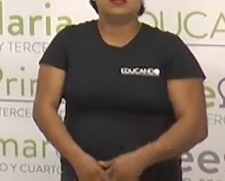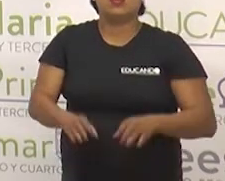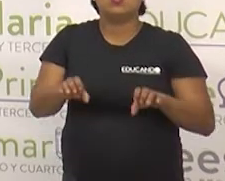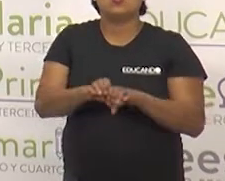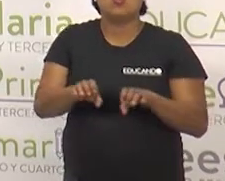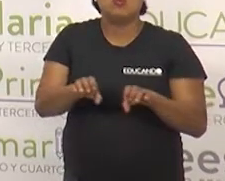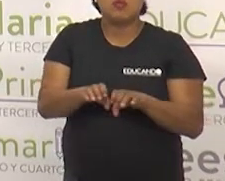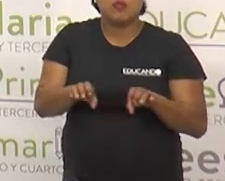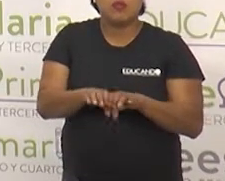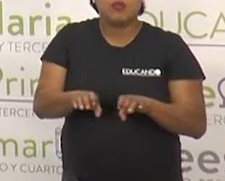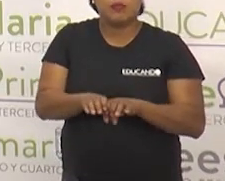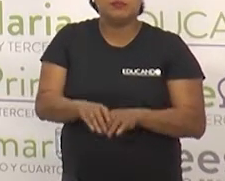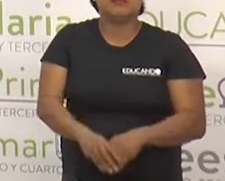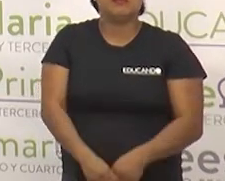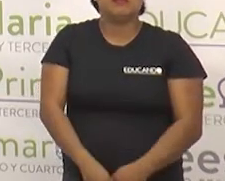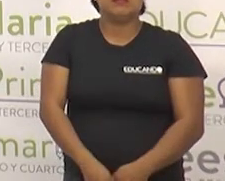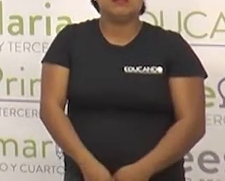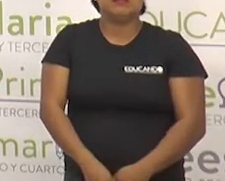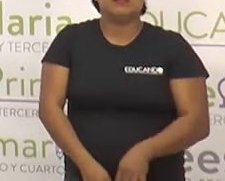¿cómo